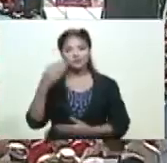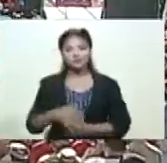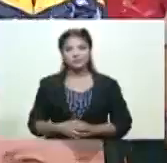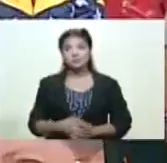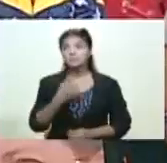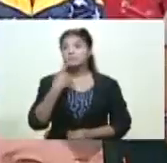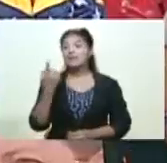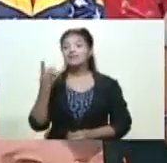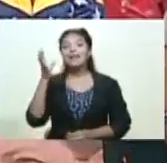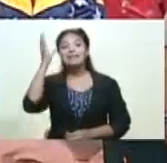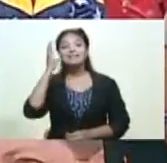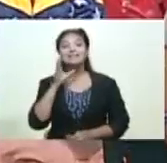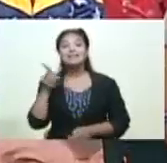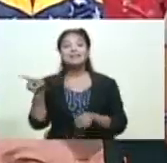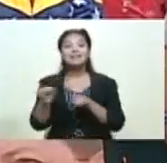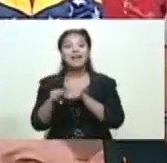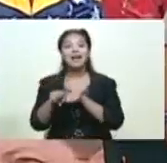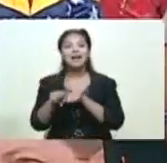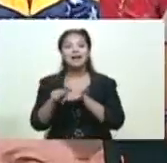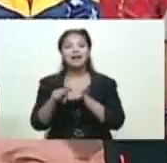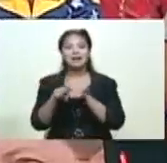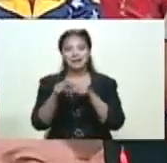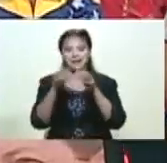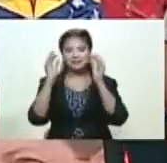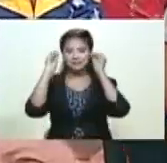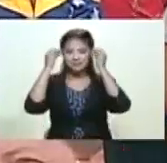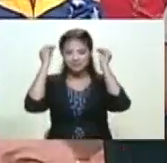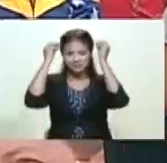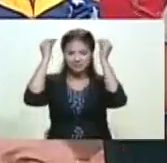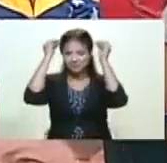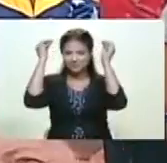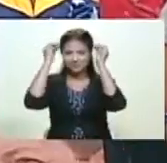Dicen que Cilia es doña Florinda.